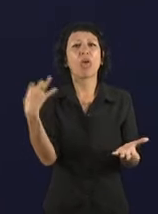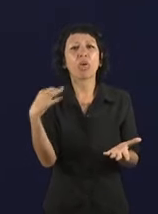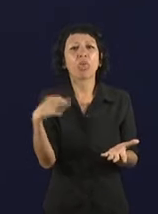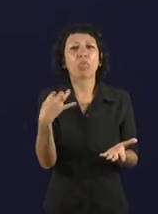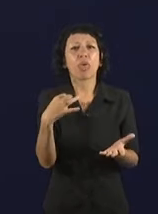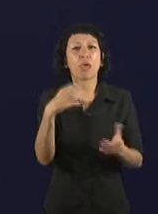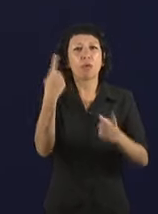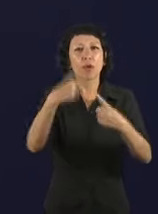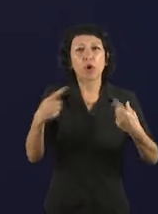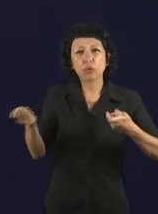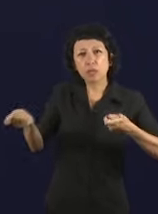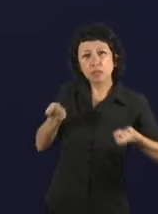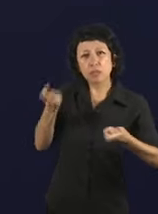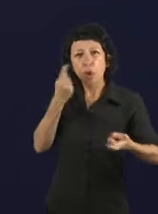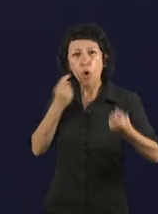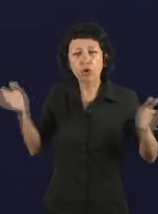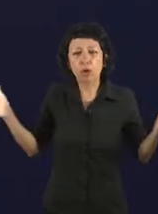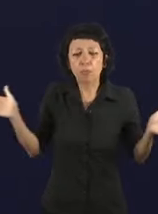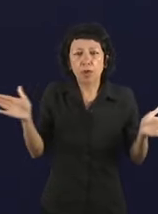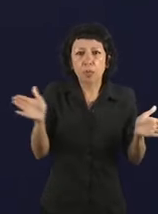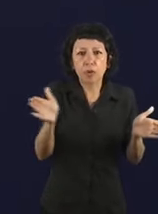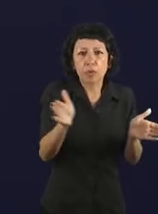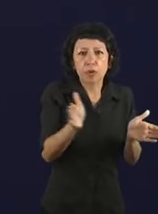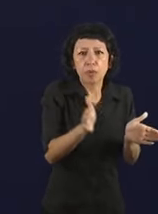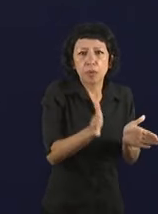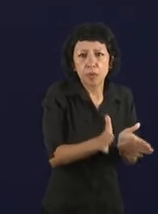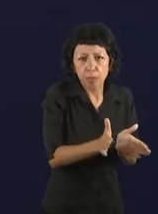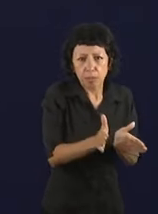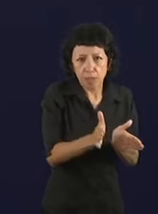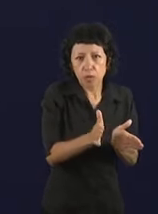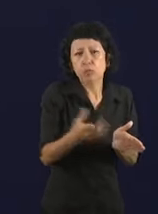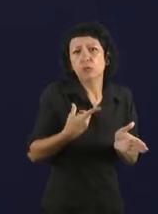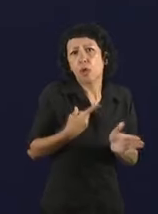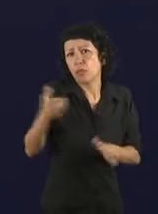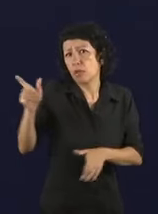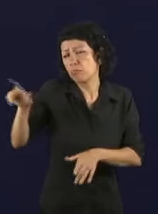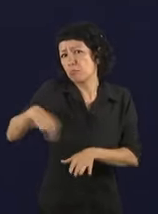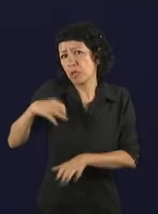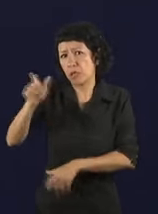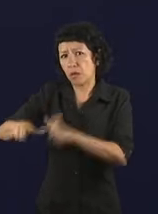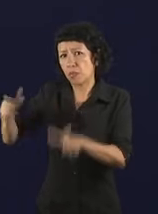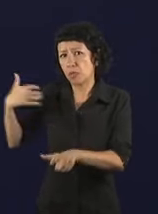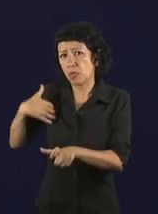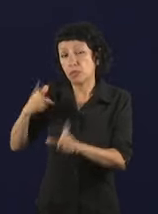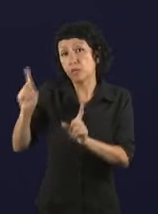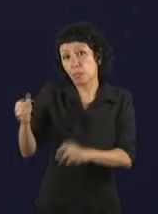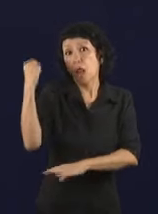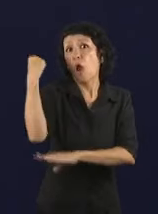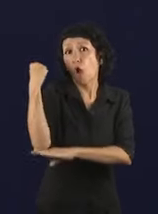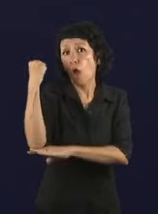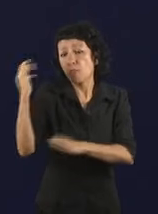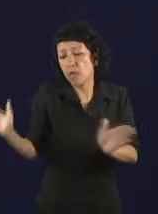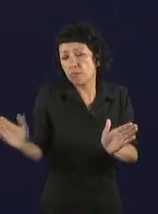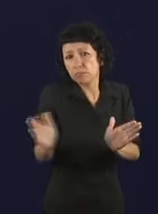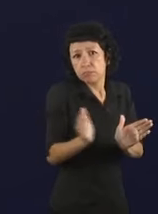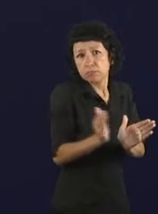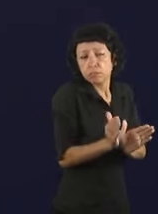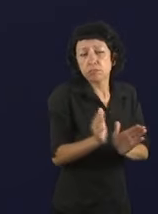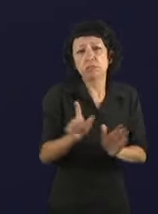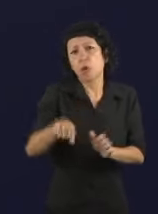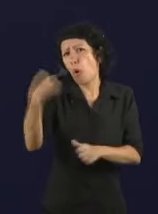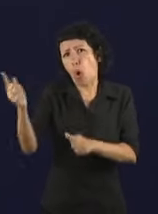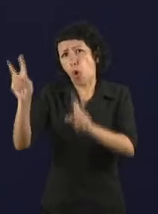en algunos en algunos ámbitos de la vida de todos los argentinos como también en la economía por ejemplo y en otro montón